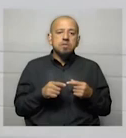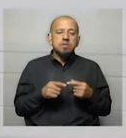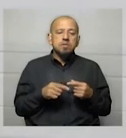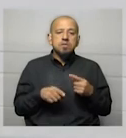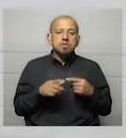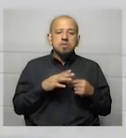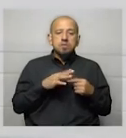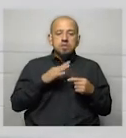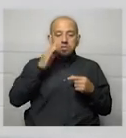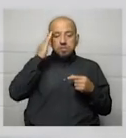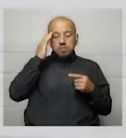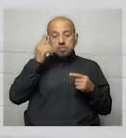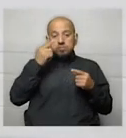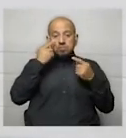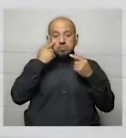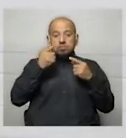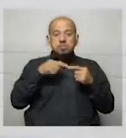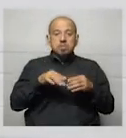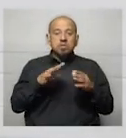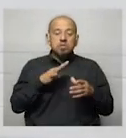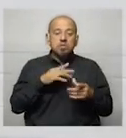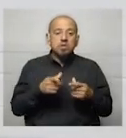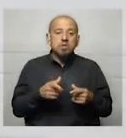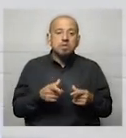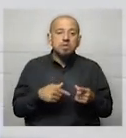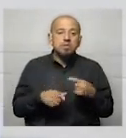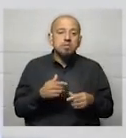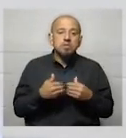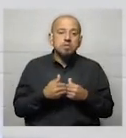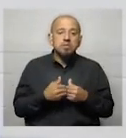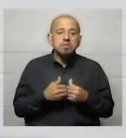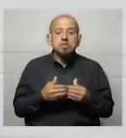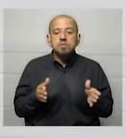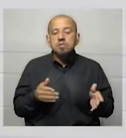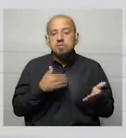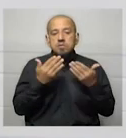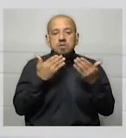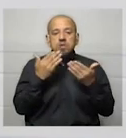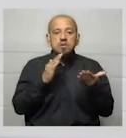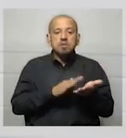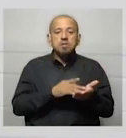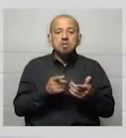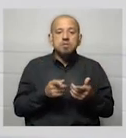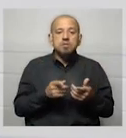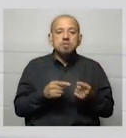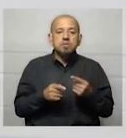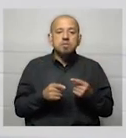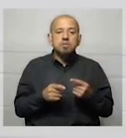con la mente y los ojos abiertos a ver lo que nos ofrecen, y empezamos a tener una charla